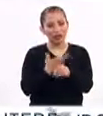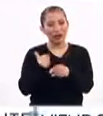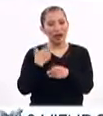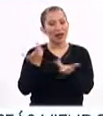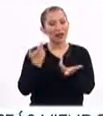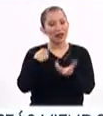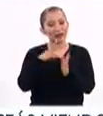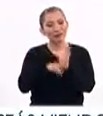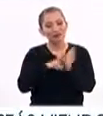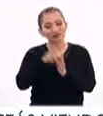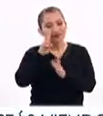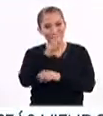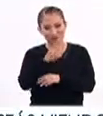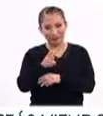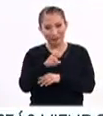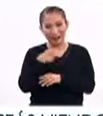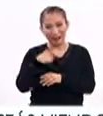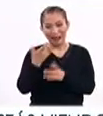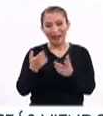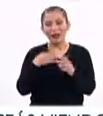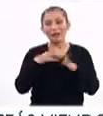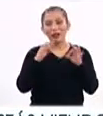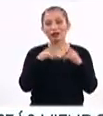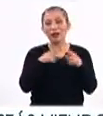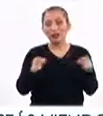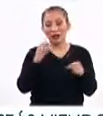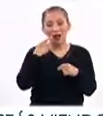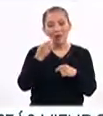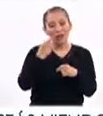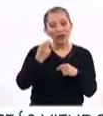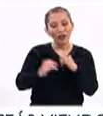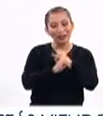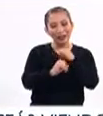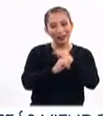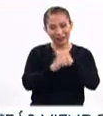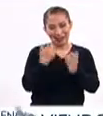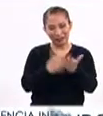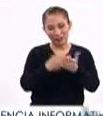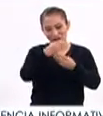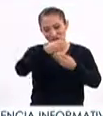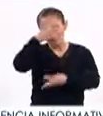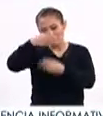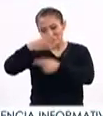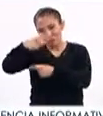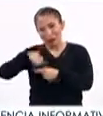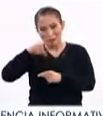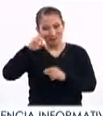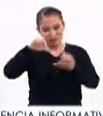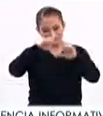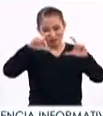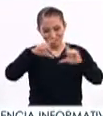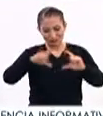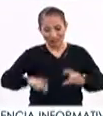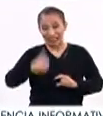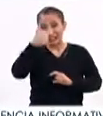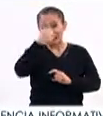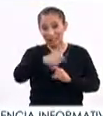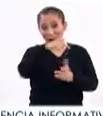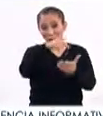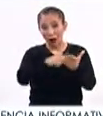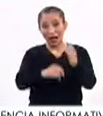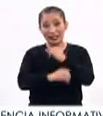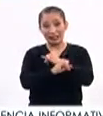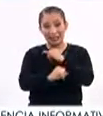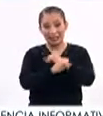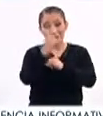Japón. Pues platicábamos precisamente de estas interesantes plataformas, las estaba poniendo ahorita a cuadro. Son 6 sitios